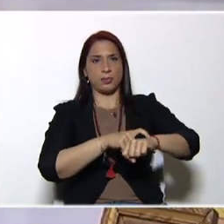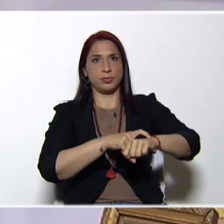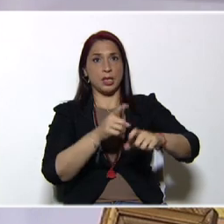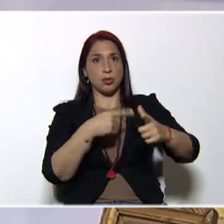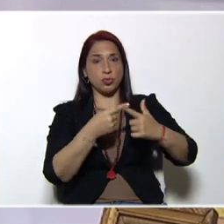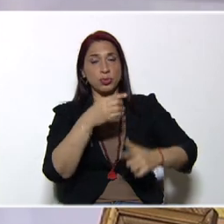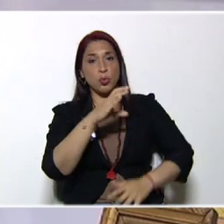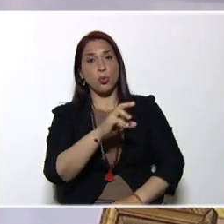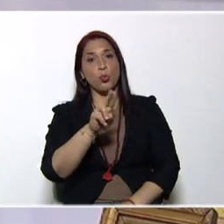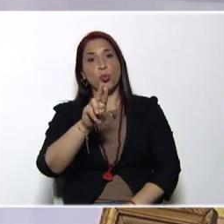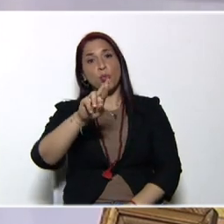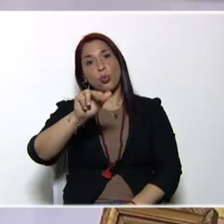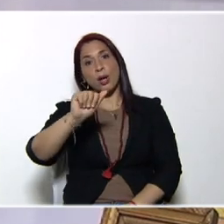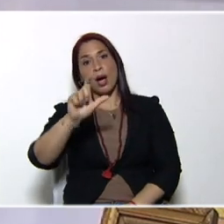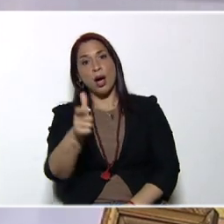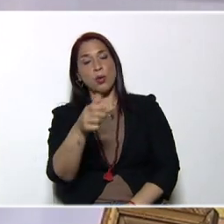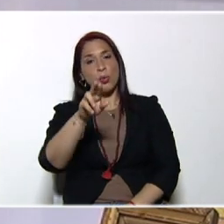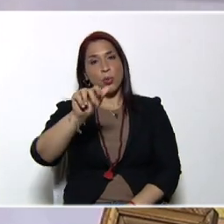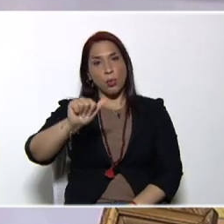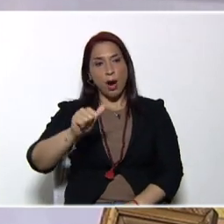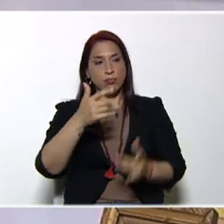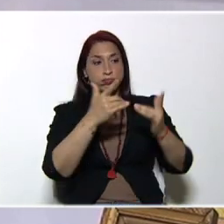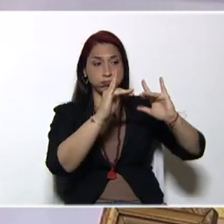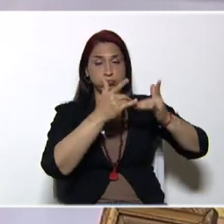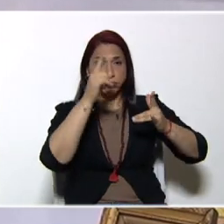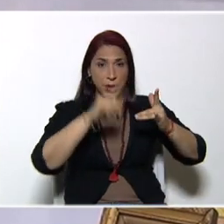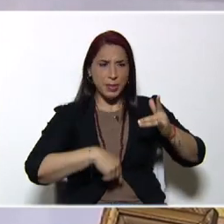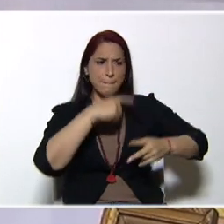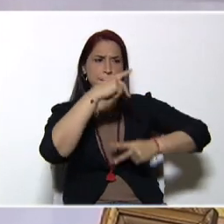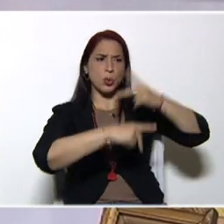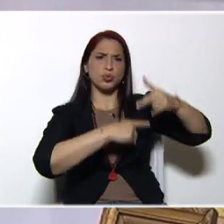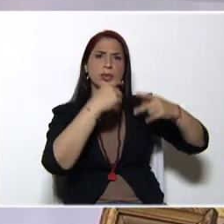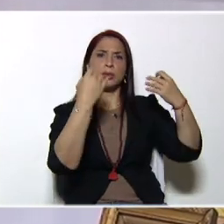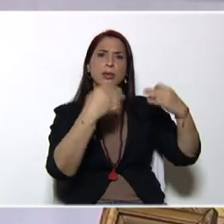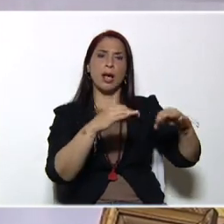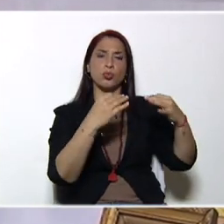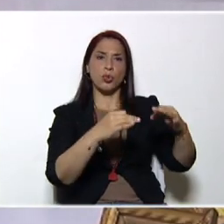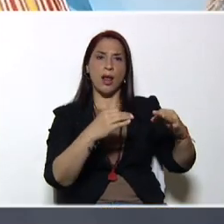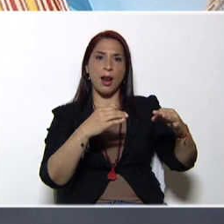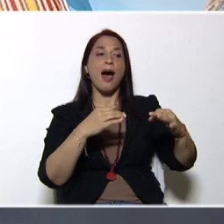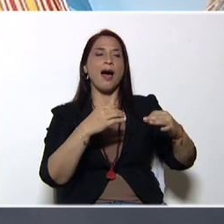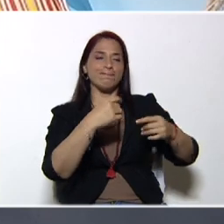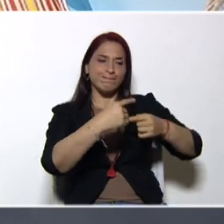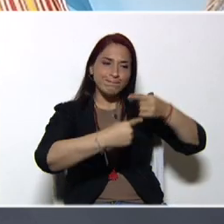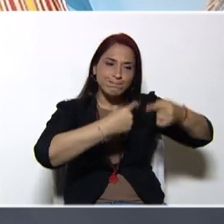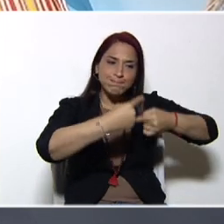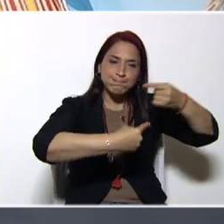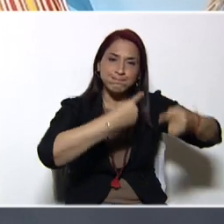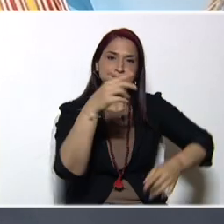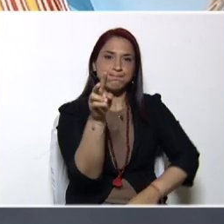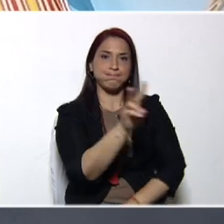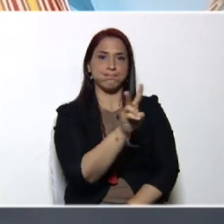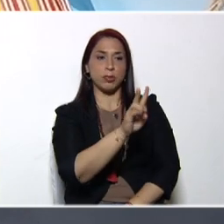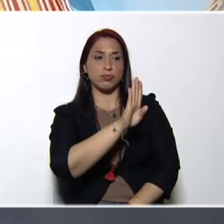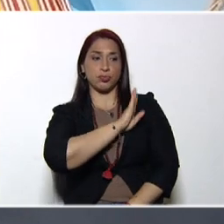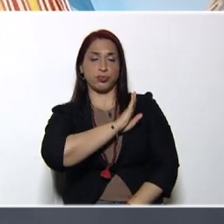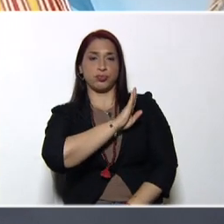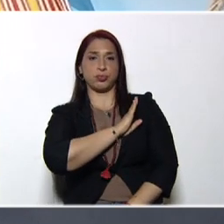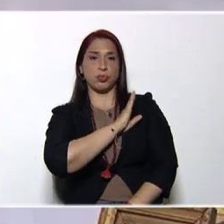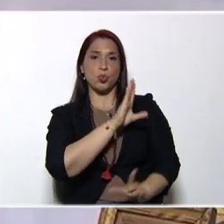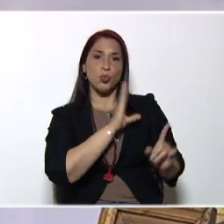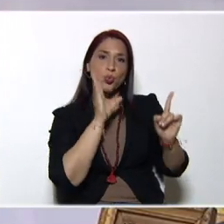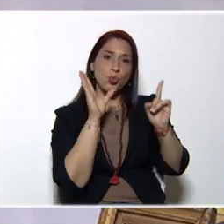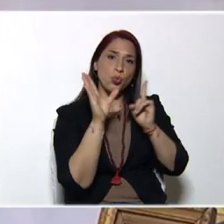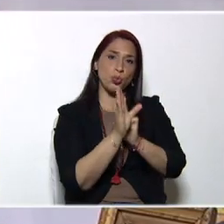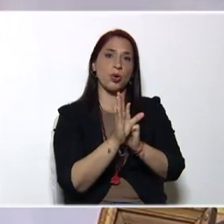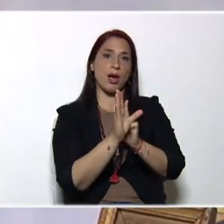la curagua y en el caso de la hamaca, como procesos naturales de herencia venezolana, es un patrimonio